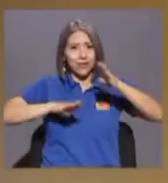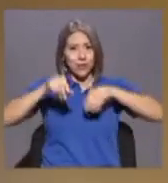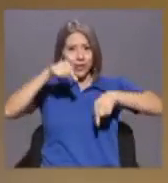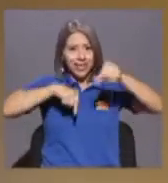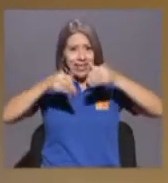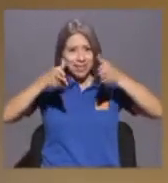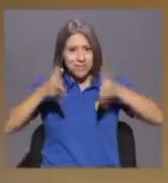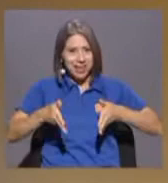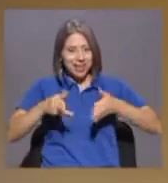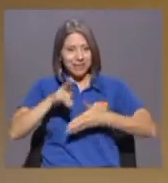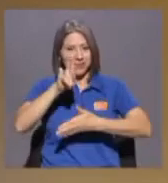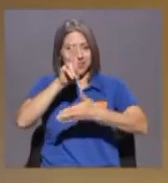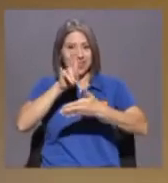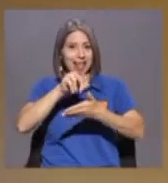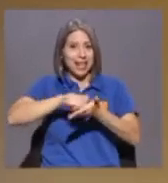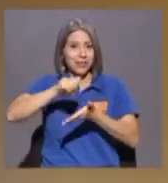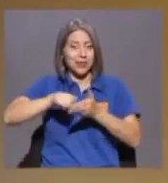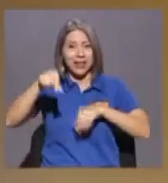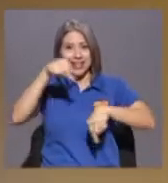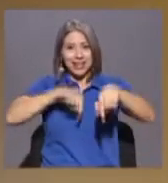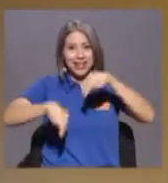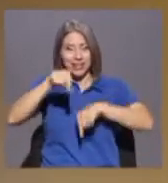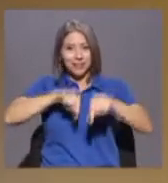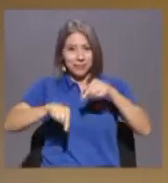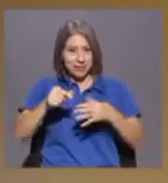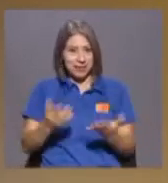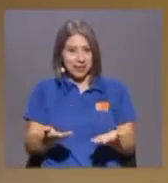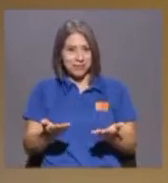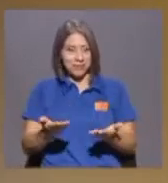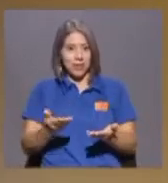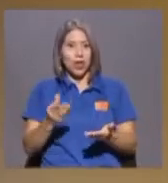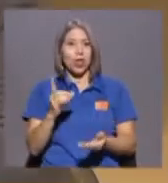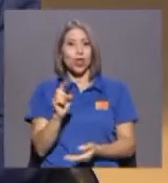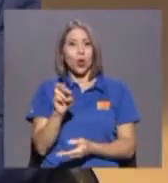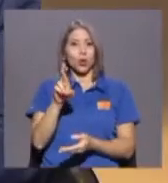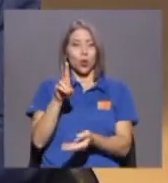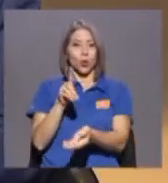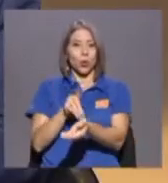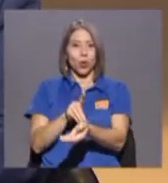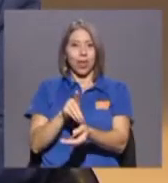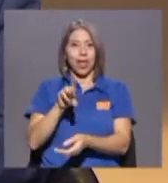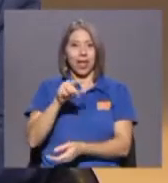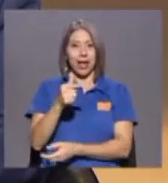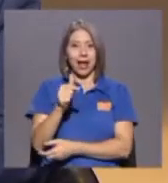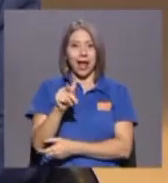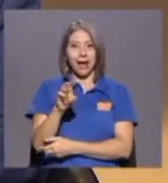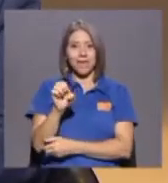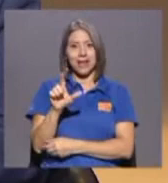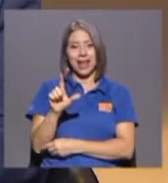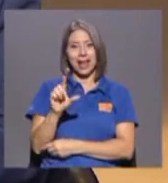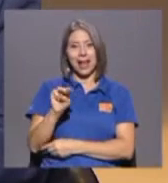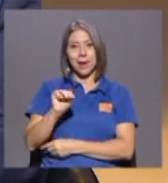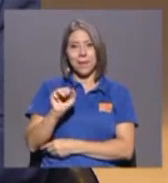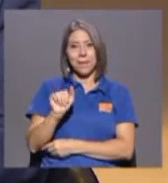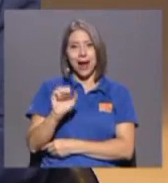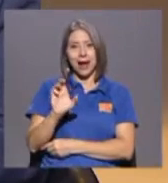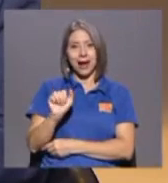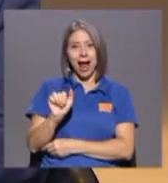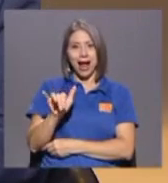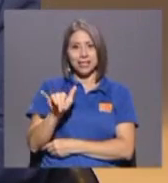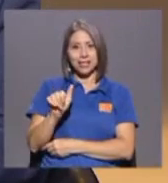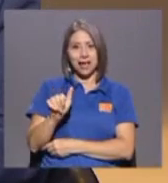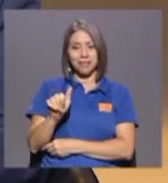de Bioquímica de la Escuela de Química, el doctor Gabriel Macaya, que es una de